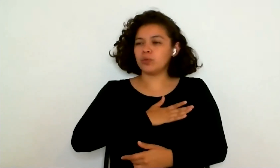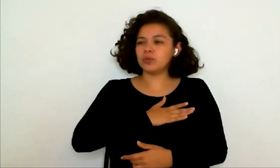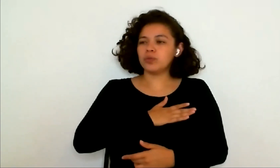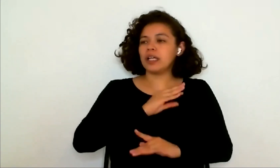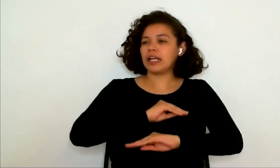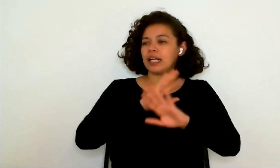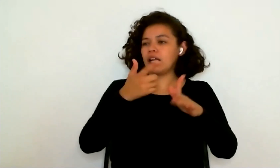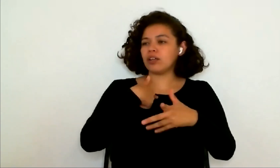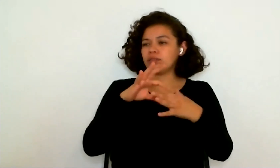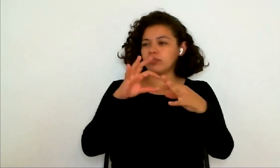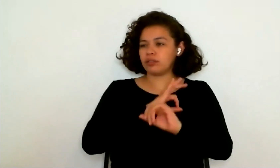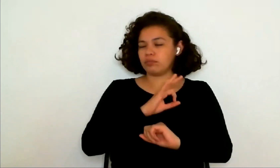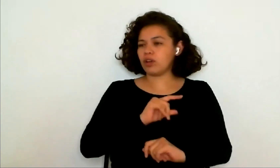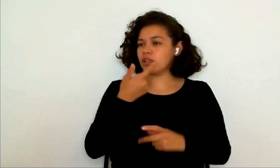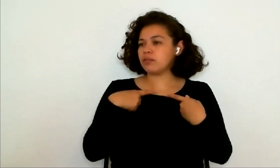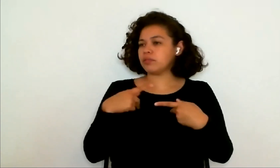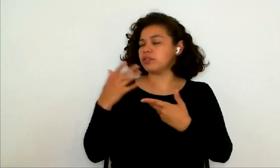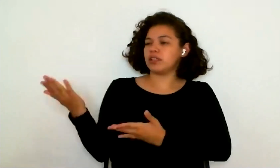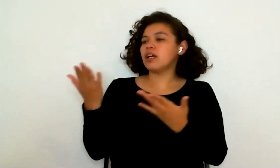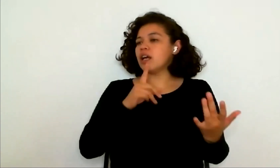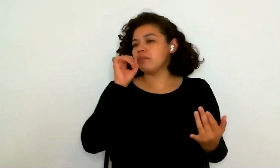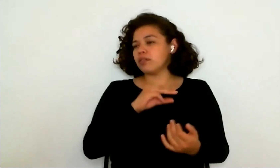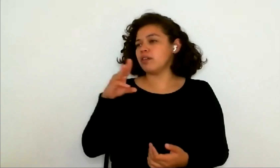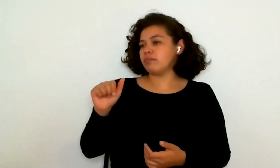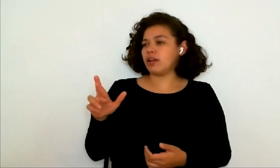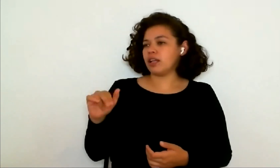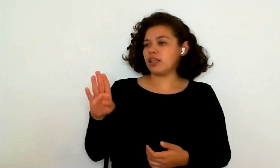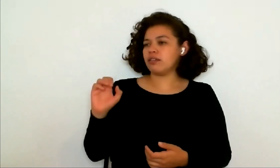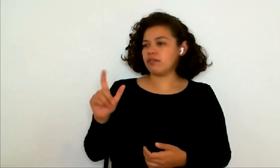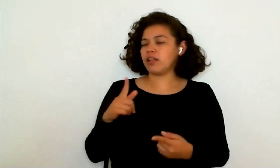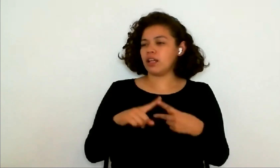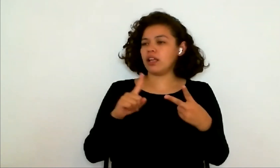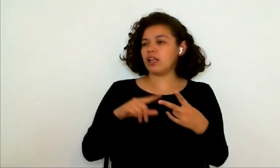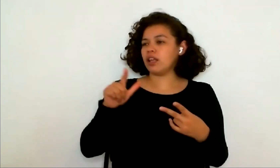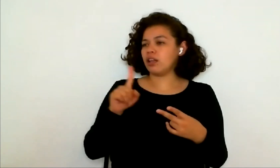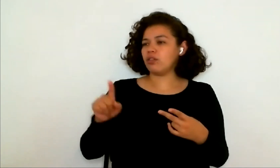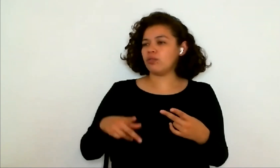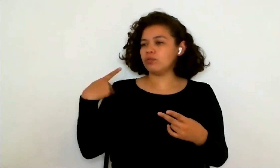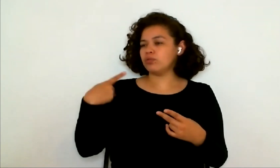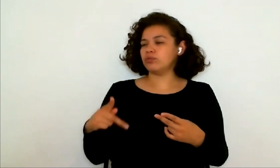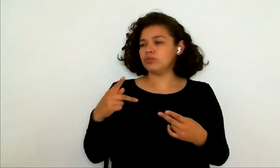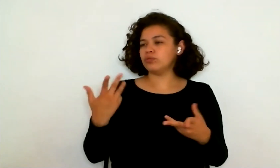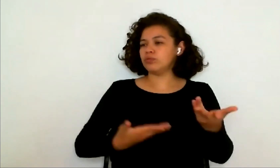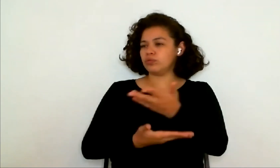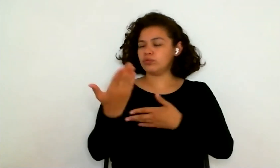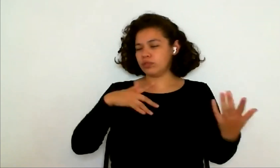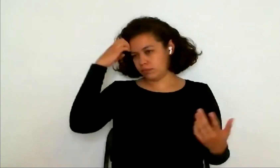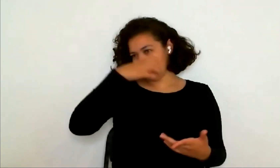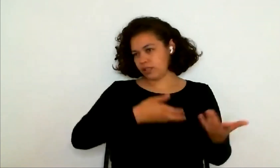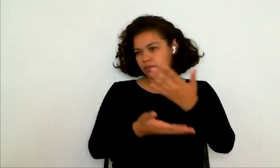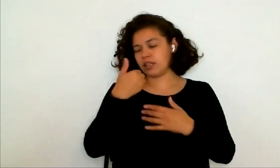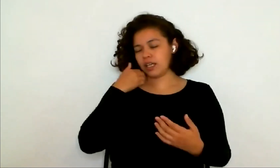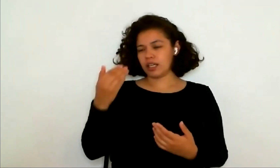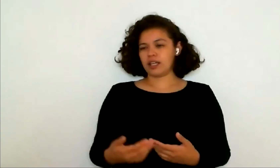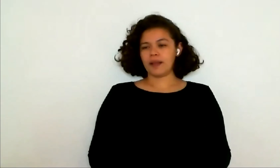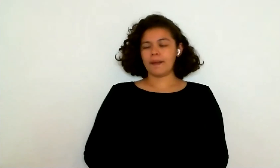clara. ¿Alguien más, igual que Maribel y Luz, les gustaría compartir su experiencia con